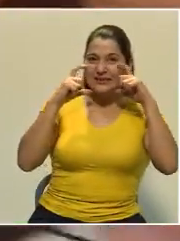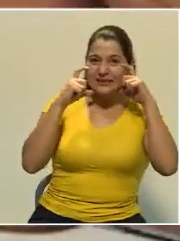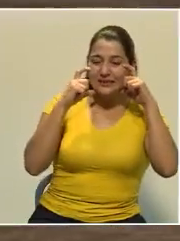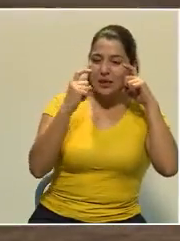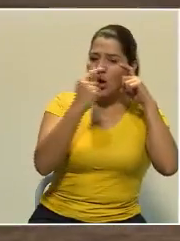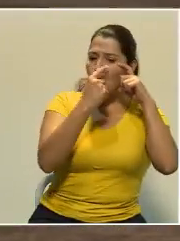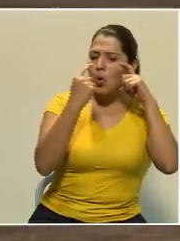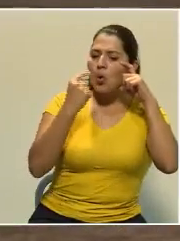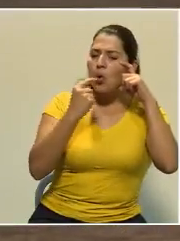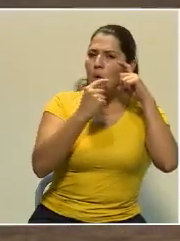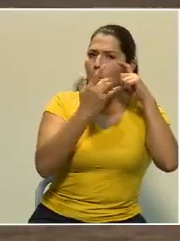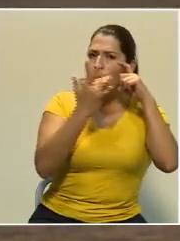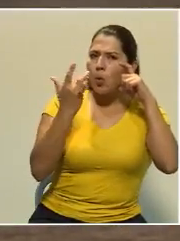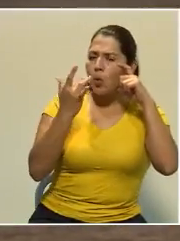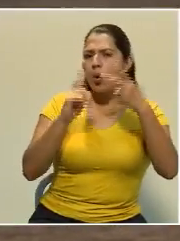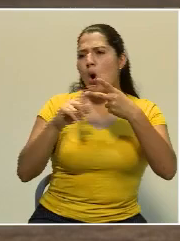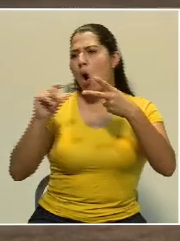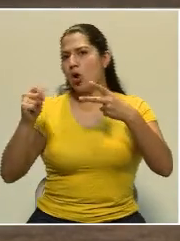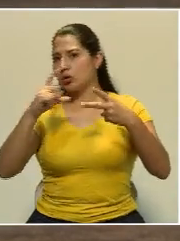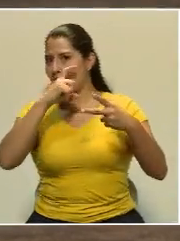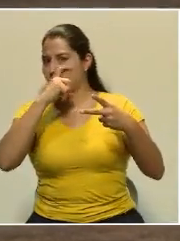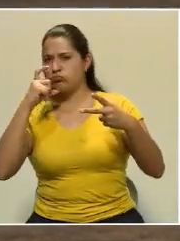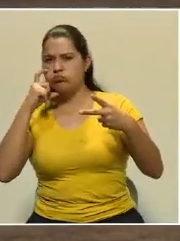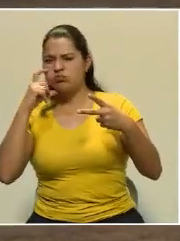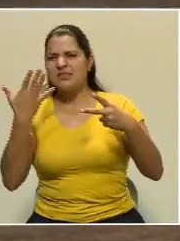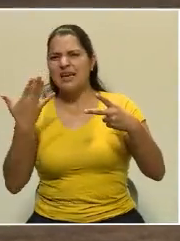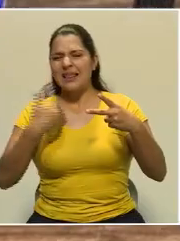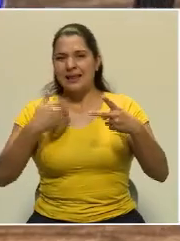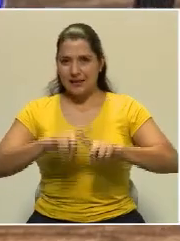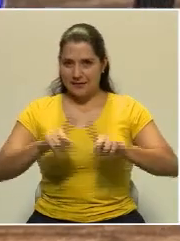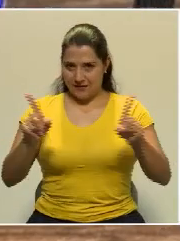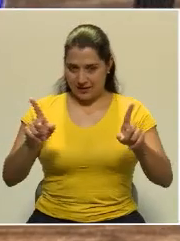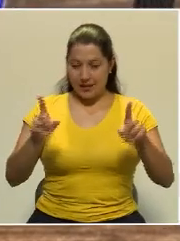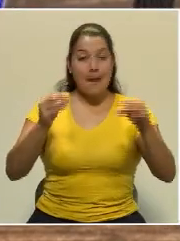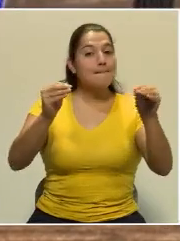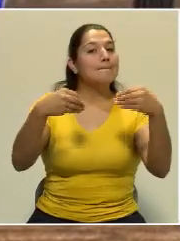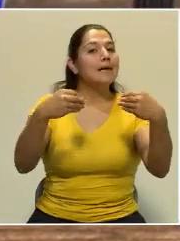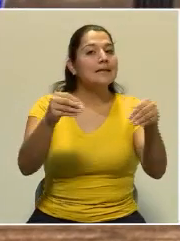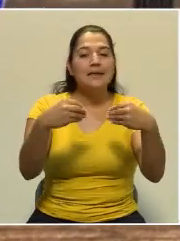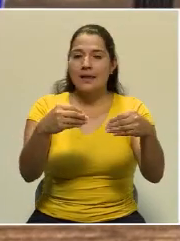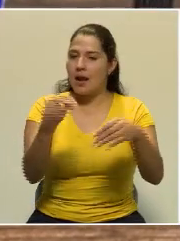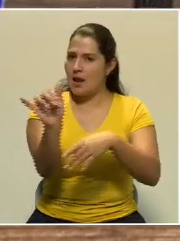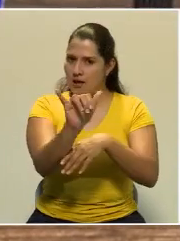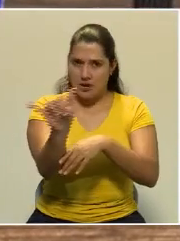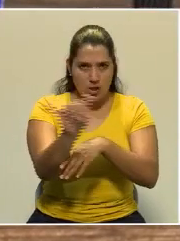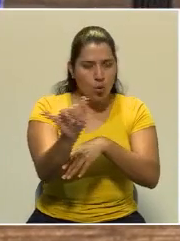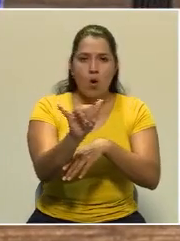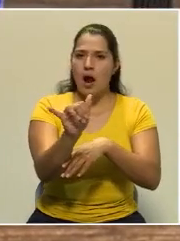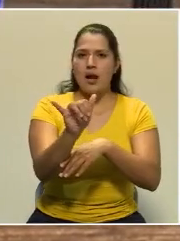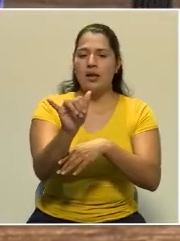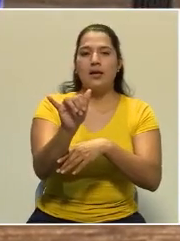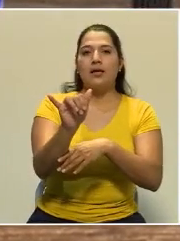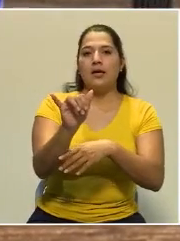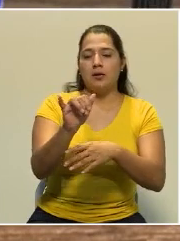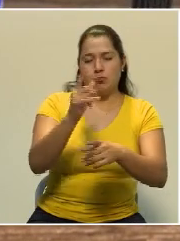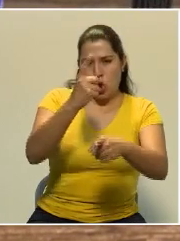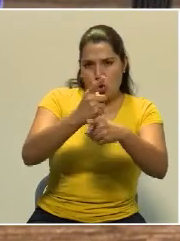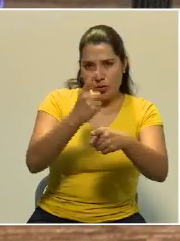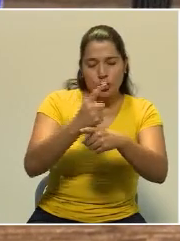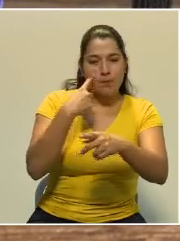y otra con tela lisa? Sí, digamos, por ejemplo, el material es el mismo, el material es un material antifluidos, quirúrgico, que es lavable,